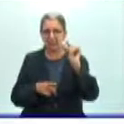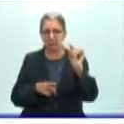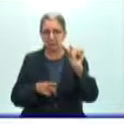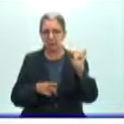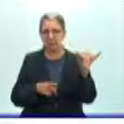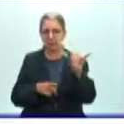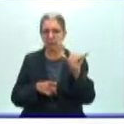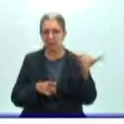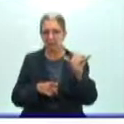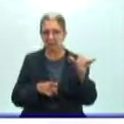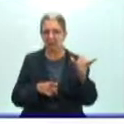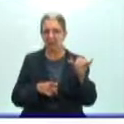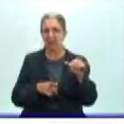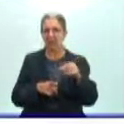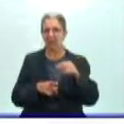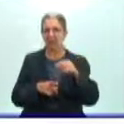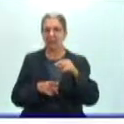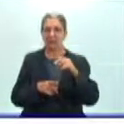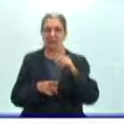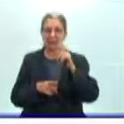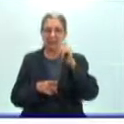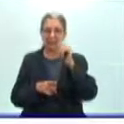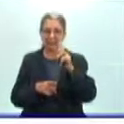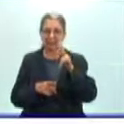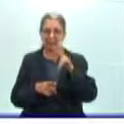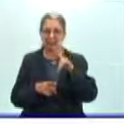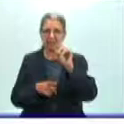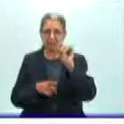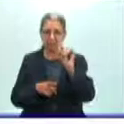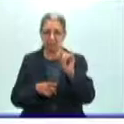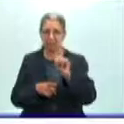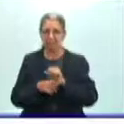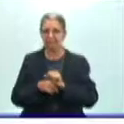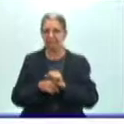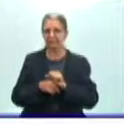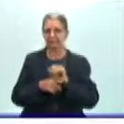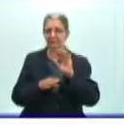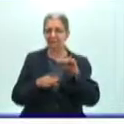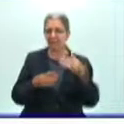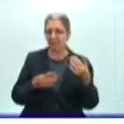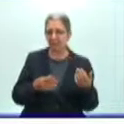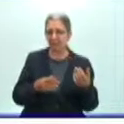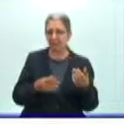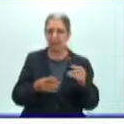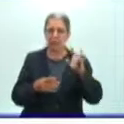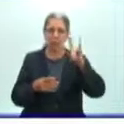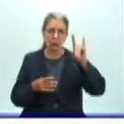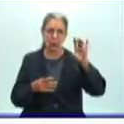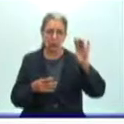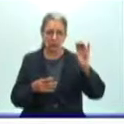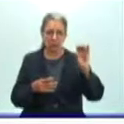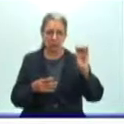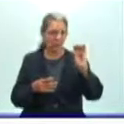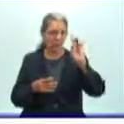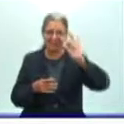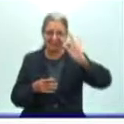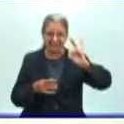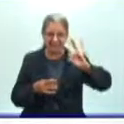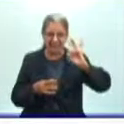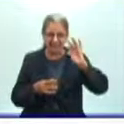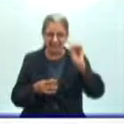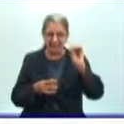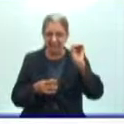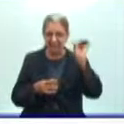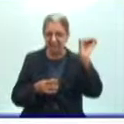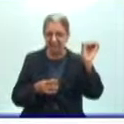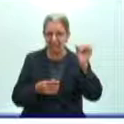grados, sustituir los valores conocidos para hallar la amplitud del ángulo PRQ, que es